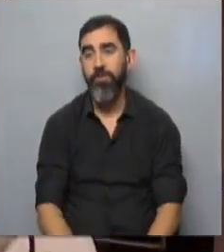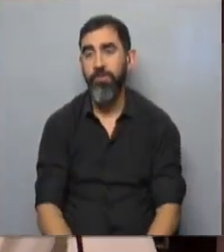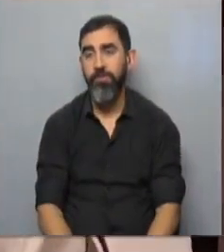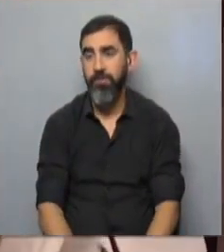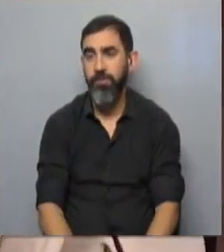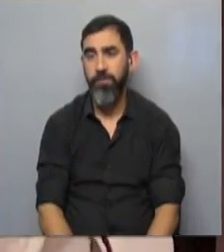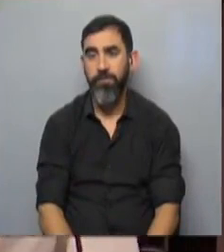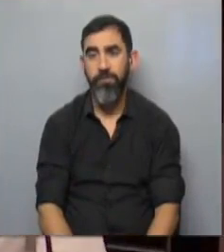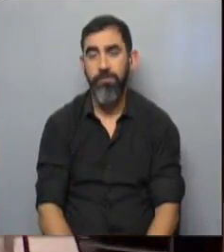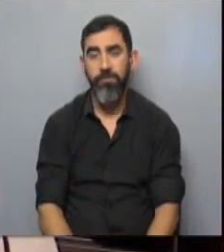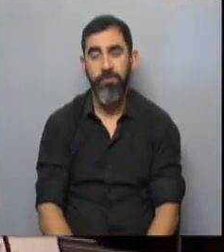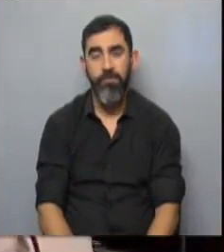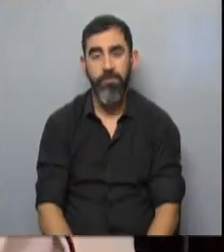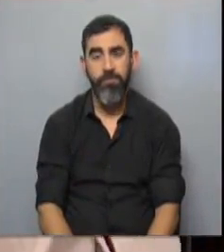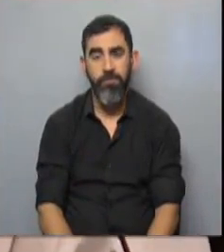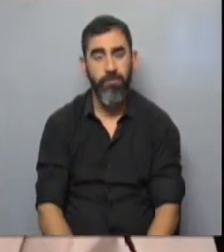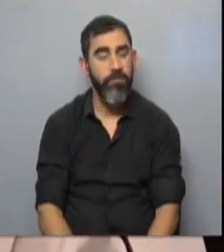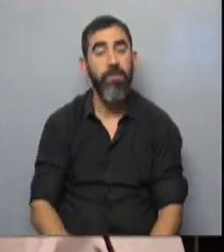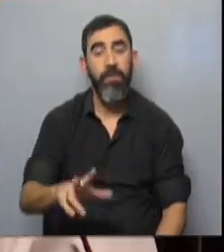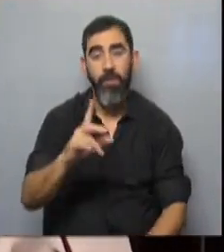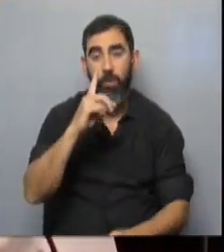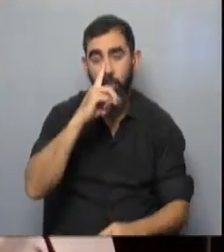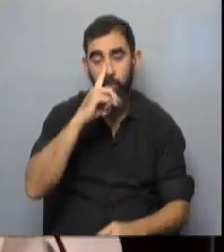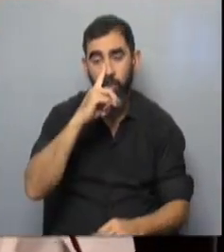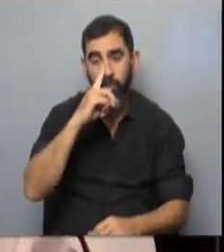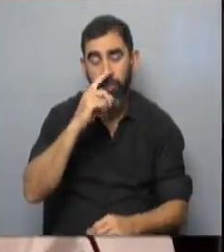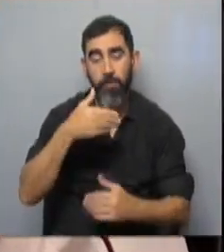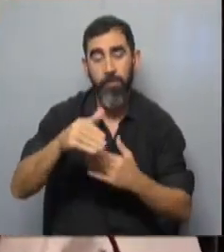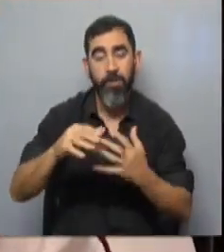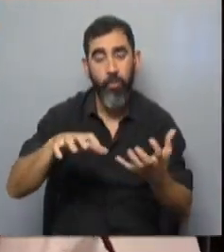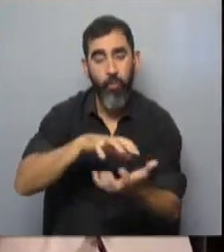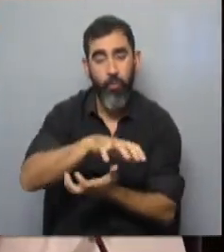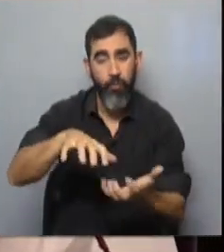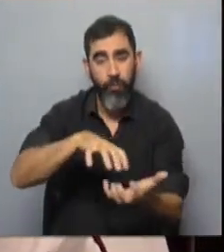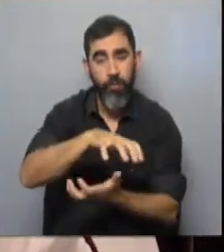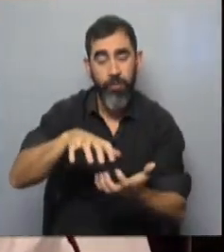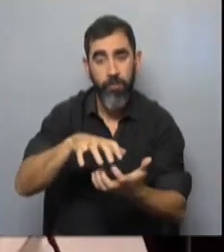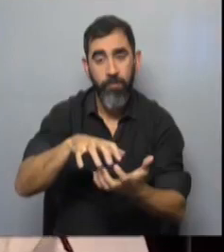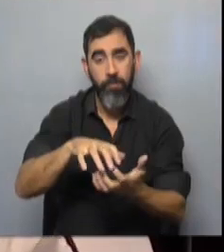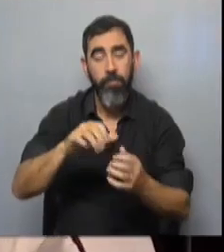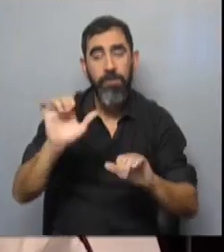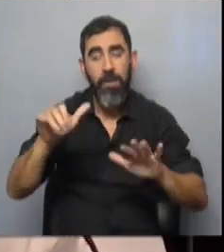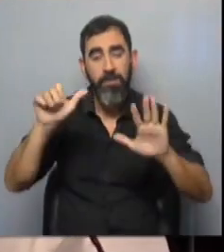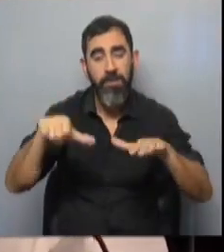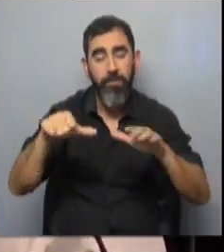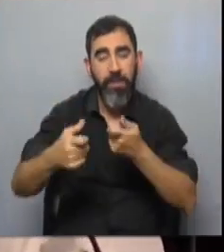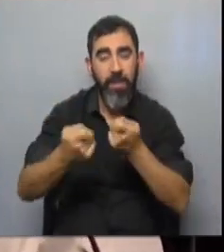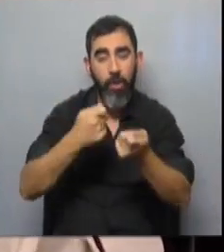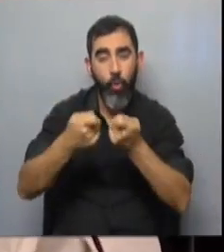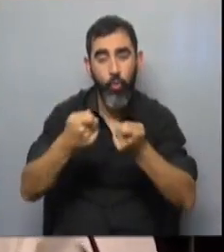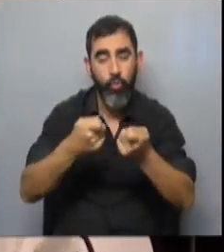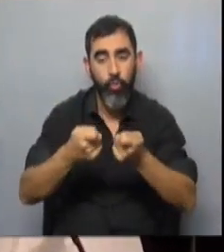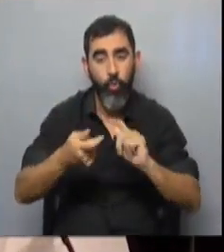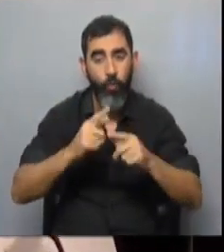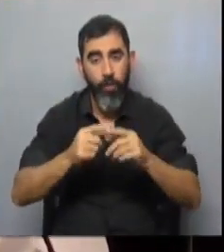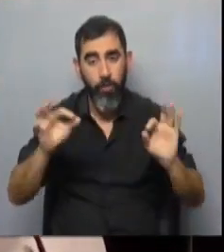que se desató a partir del 3 de junio a nivel de todos los trabajadores lácteos tiene que ver con que llevamos más de 6 meses de negociación en los consejos salarios